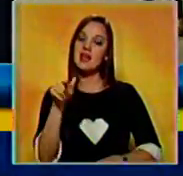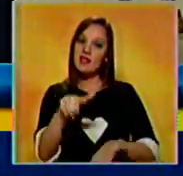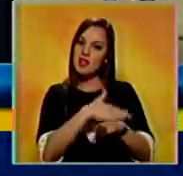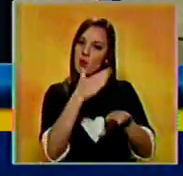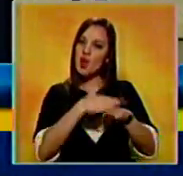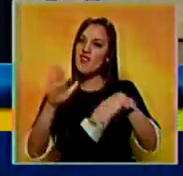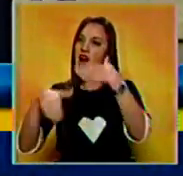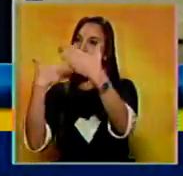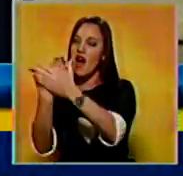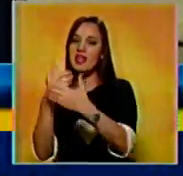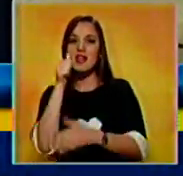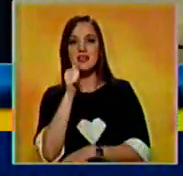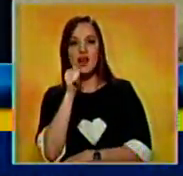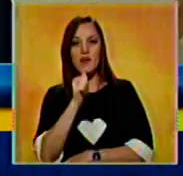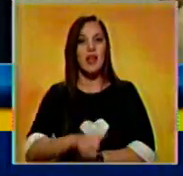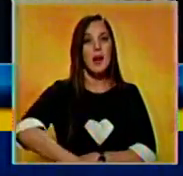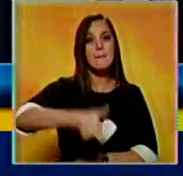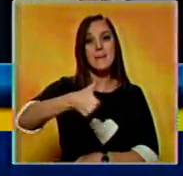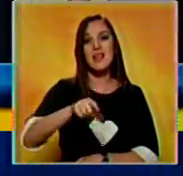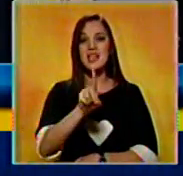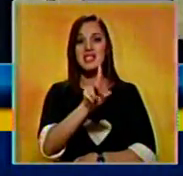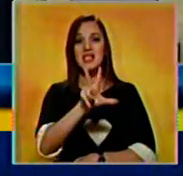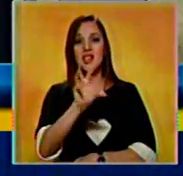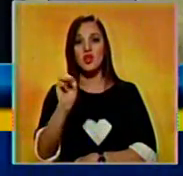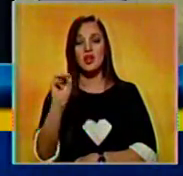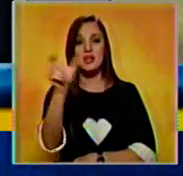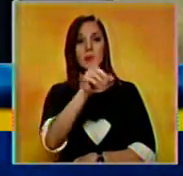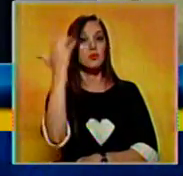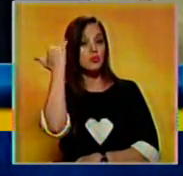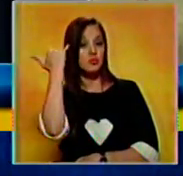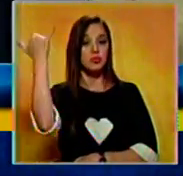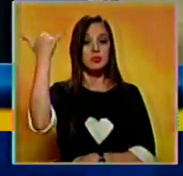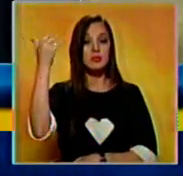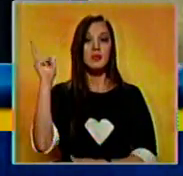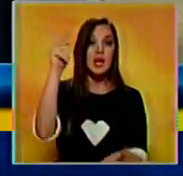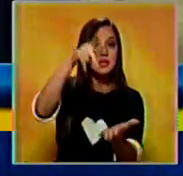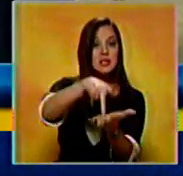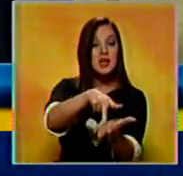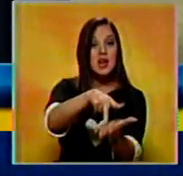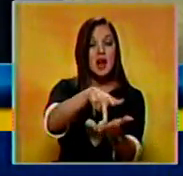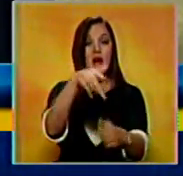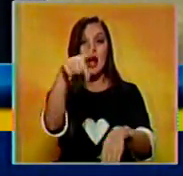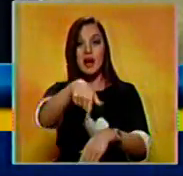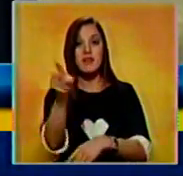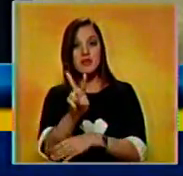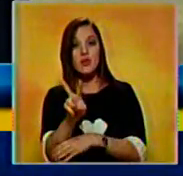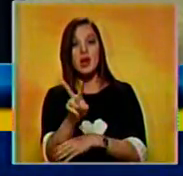sábado, más de 130 intelectuales de diversas partes del mundo arribarán a Venezuela para debatir ideas que